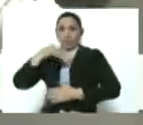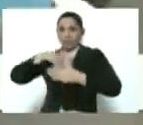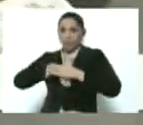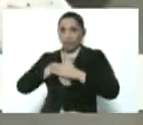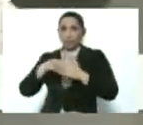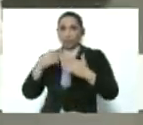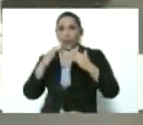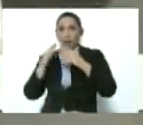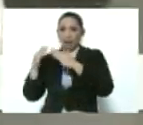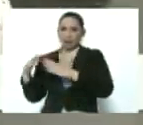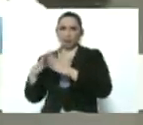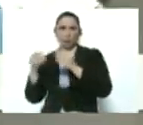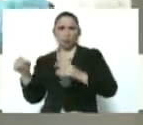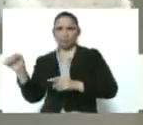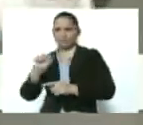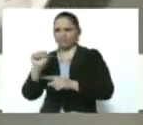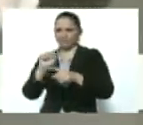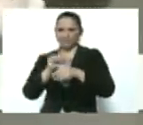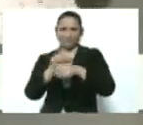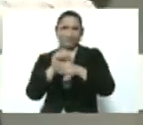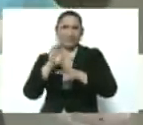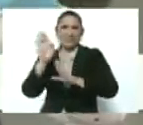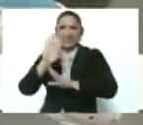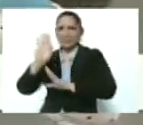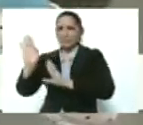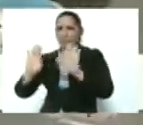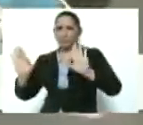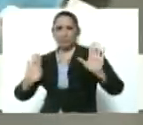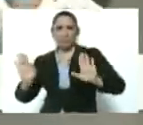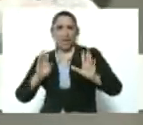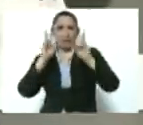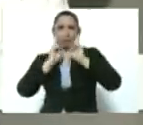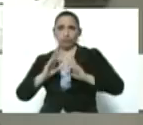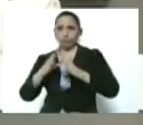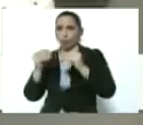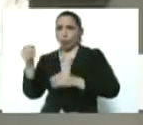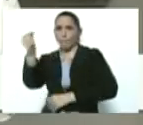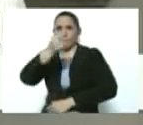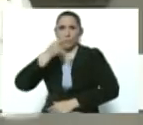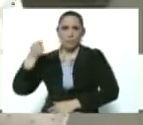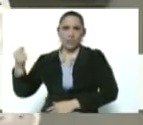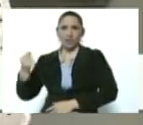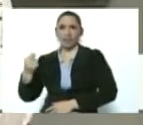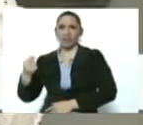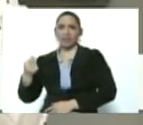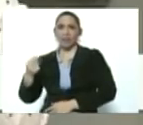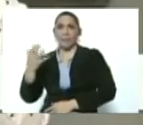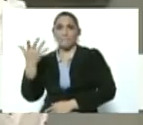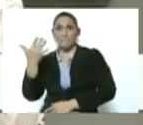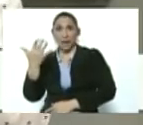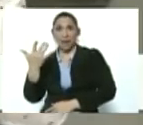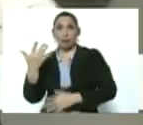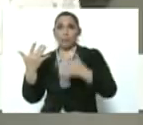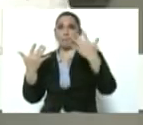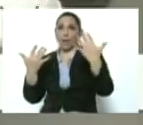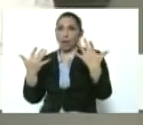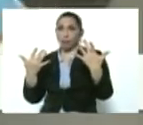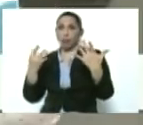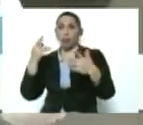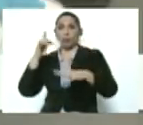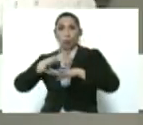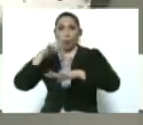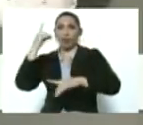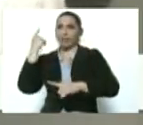todas las barandas todos los pomos de las puertas de la puerta de la nevera donde va esta mano y esta mano ahí